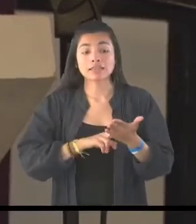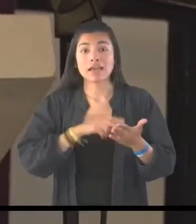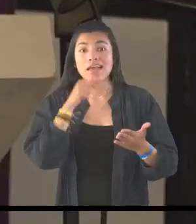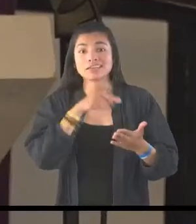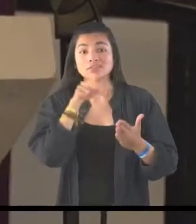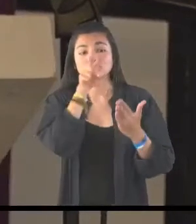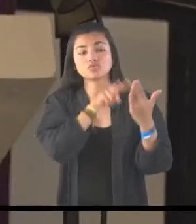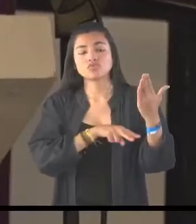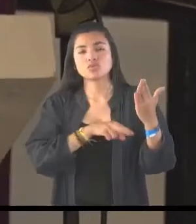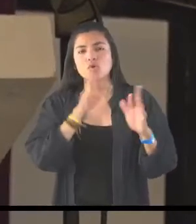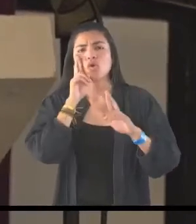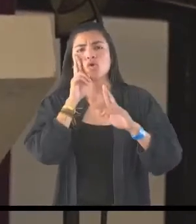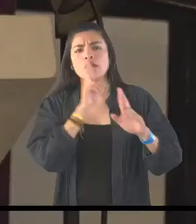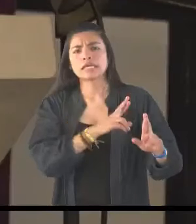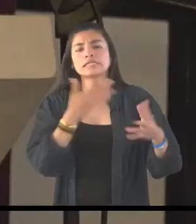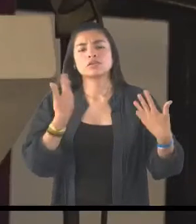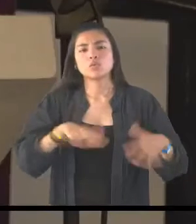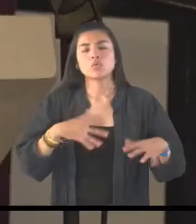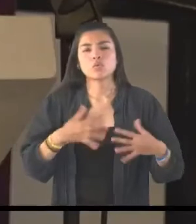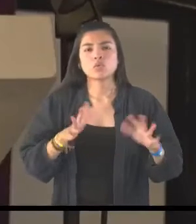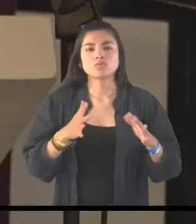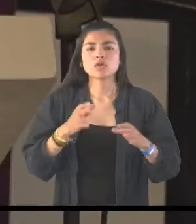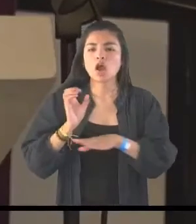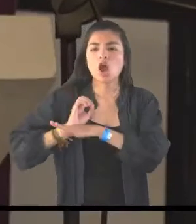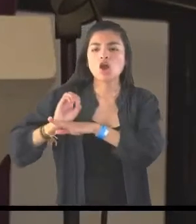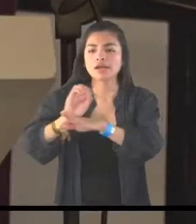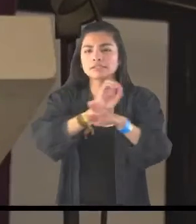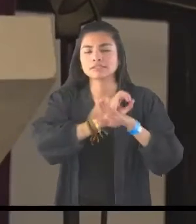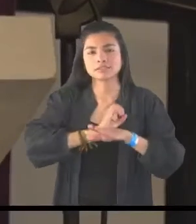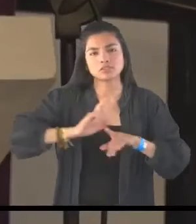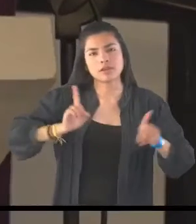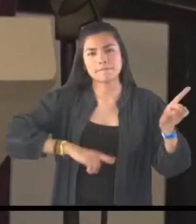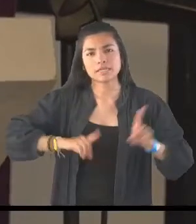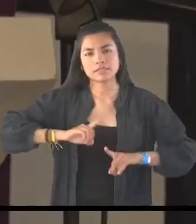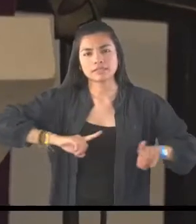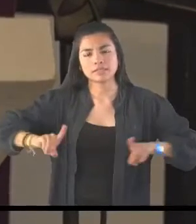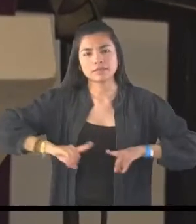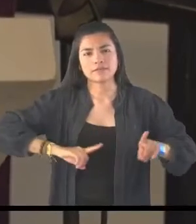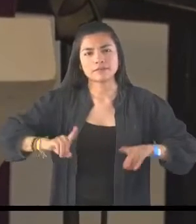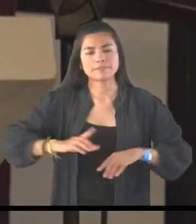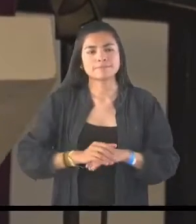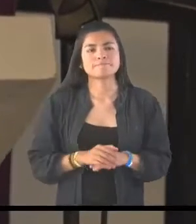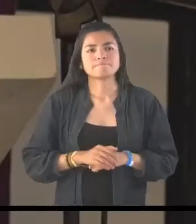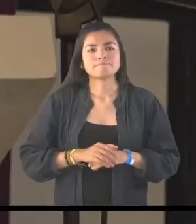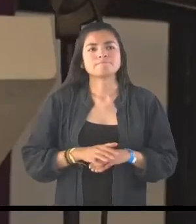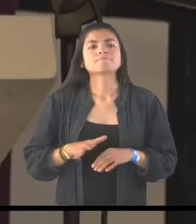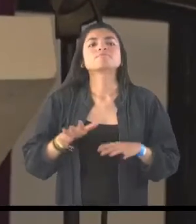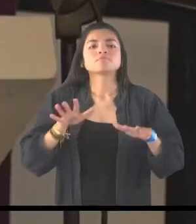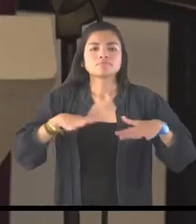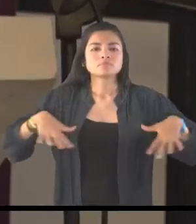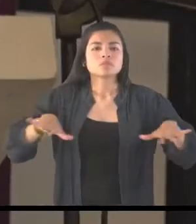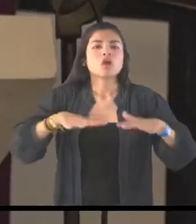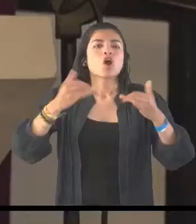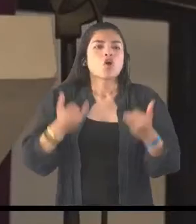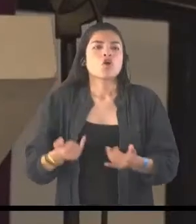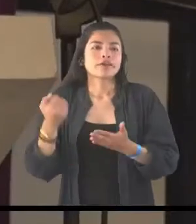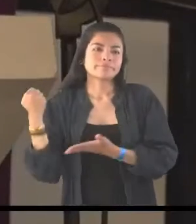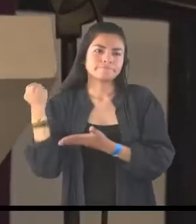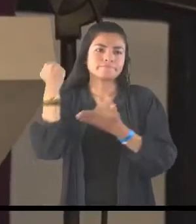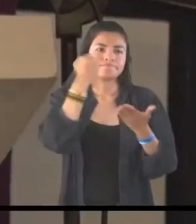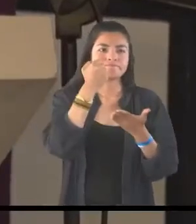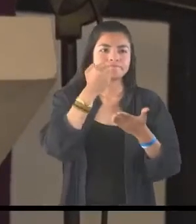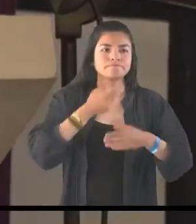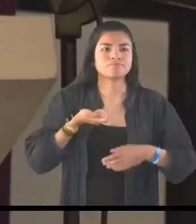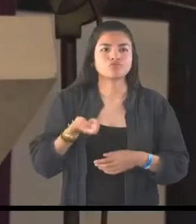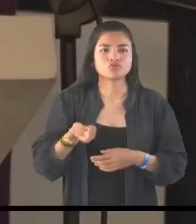acompaña la entrega de las indemnizaciones administrativas que vamos en este acto a entregar a continuación.